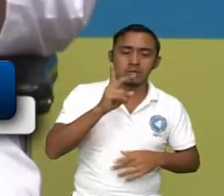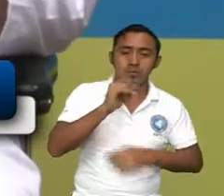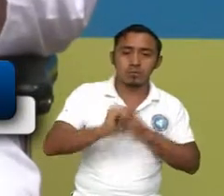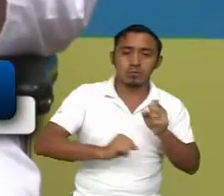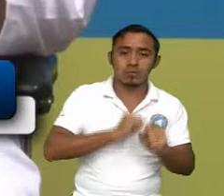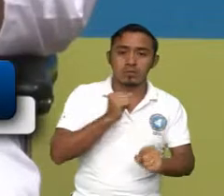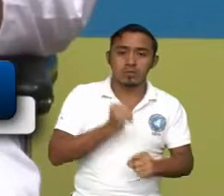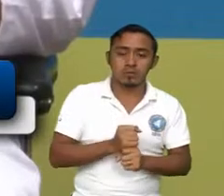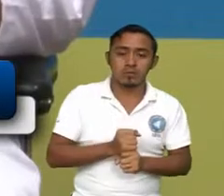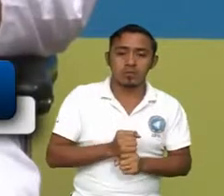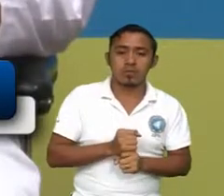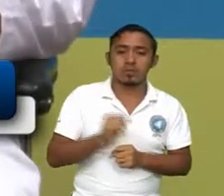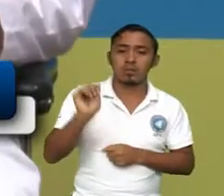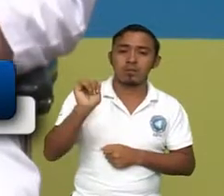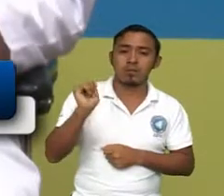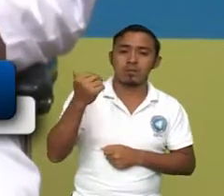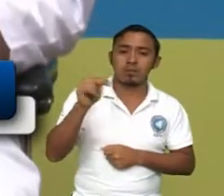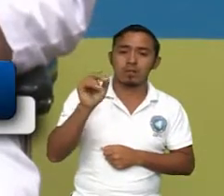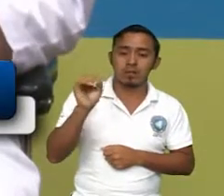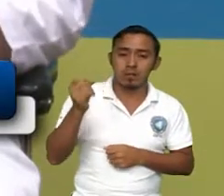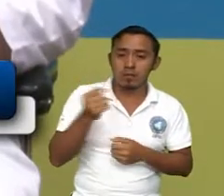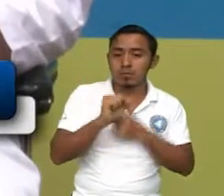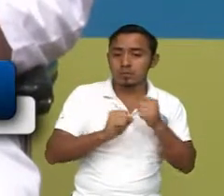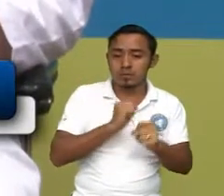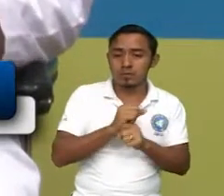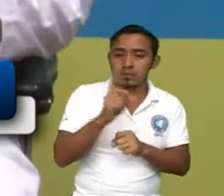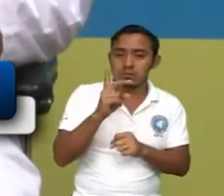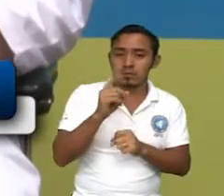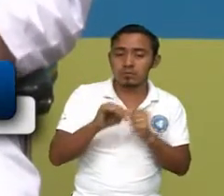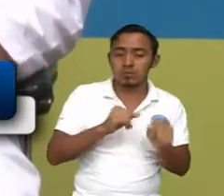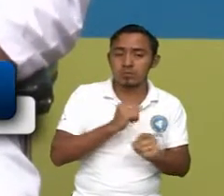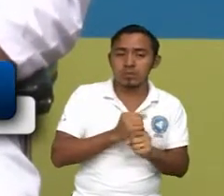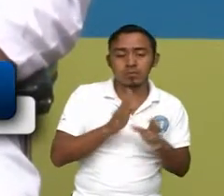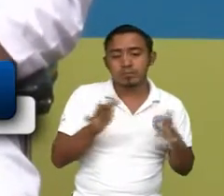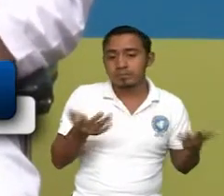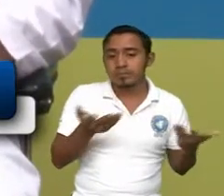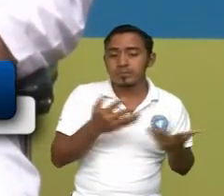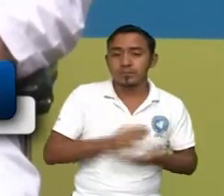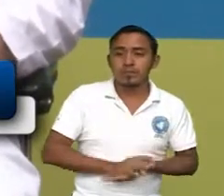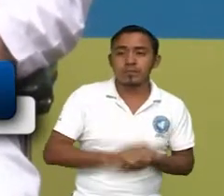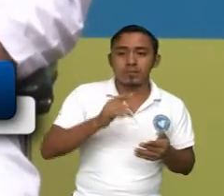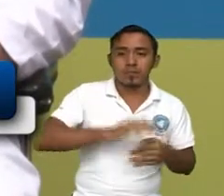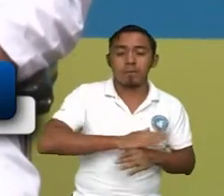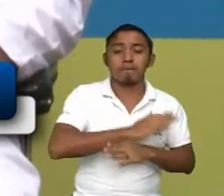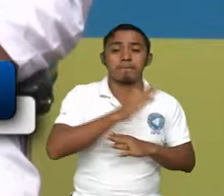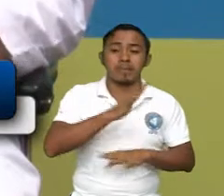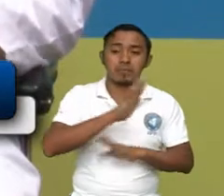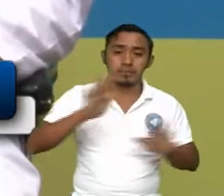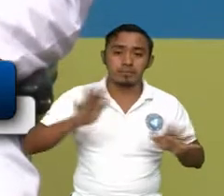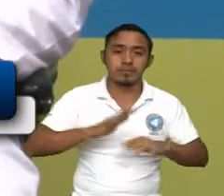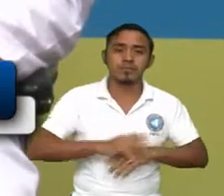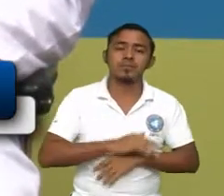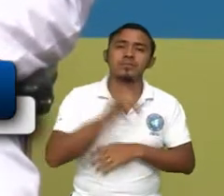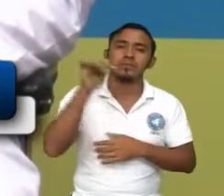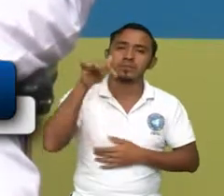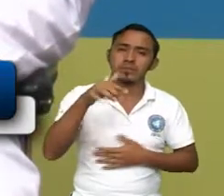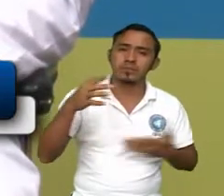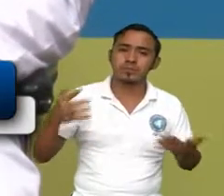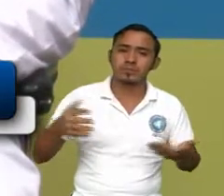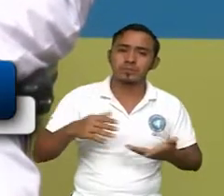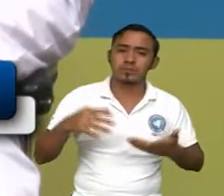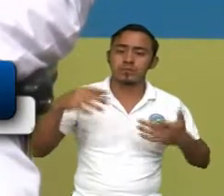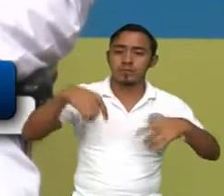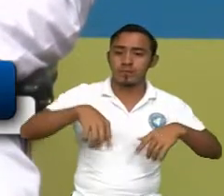sin embargo pues ya prácticamente hasta los 18 años se se toma la pediatría por tanto este en